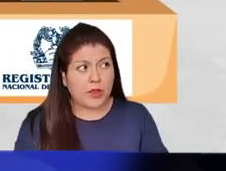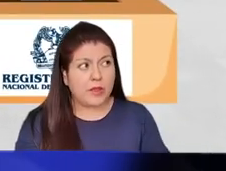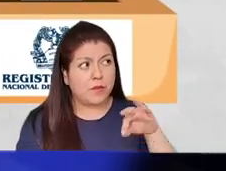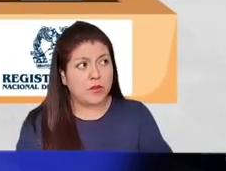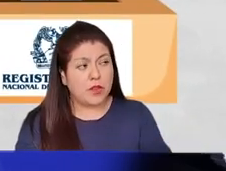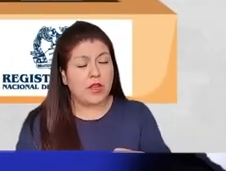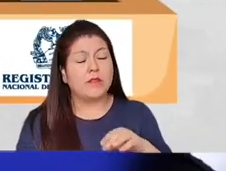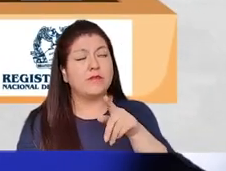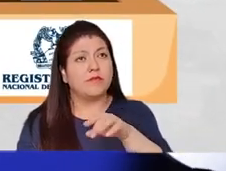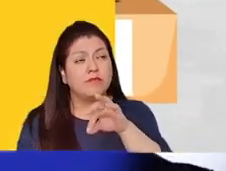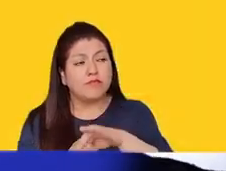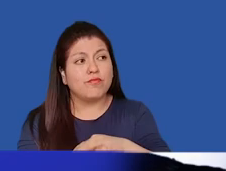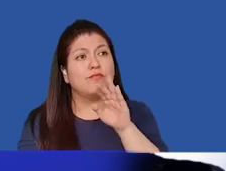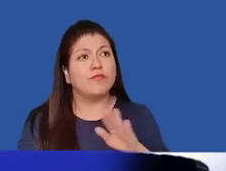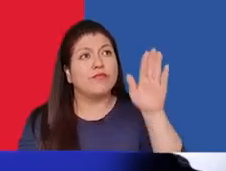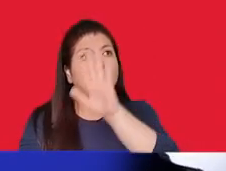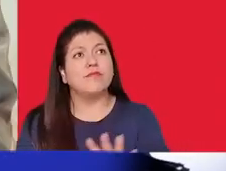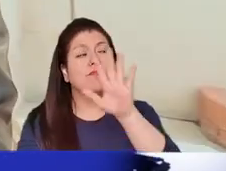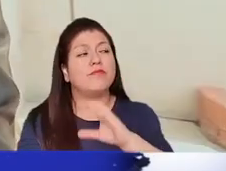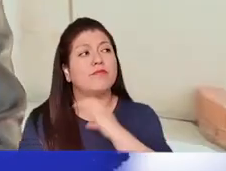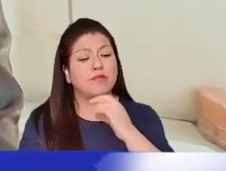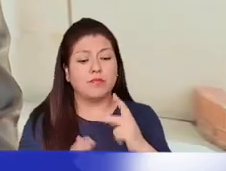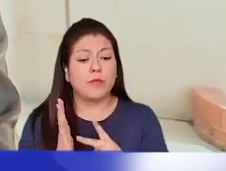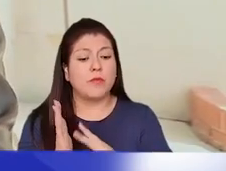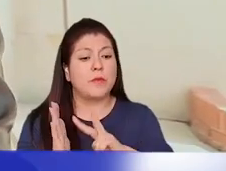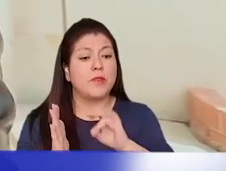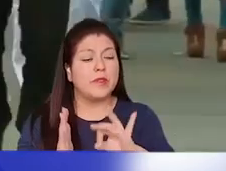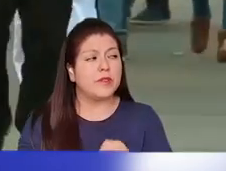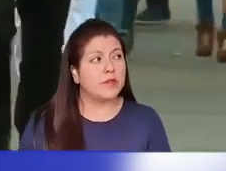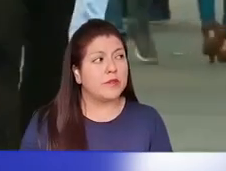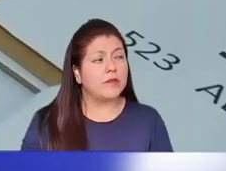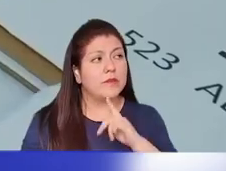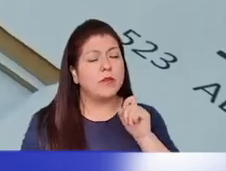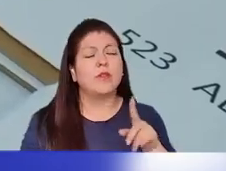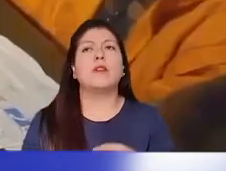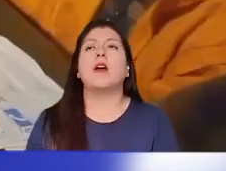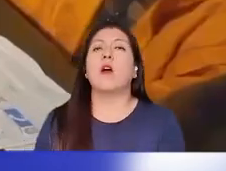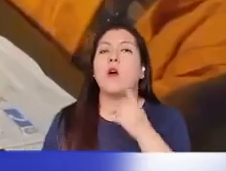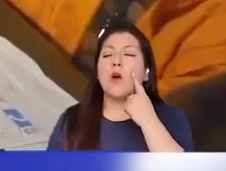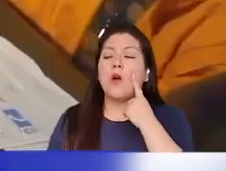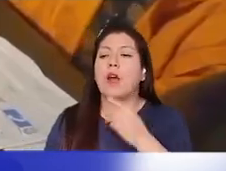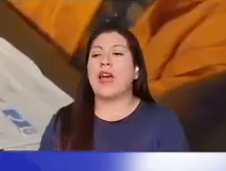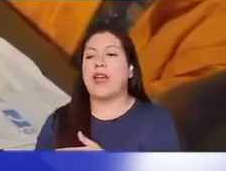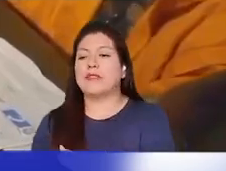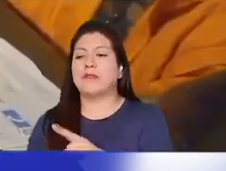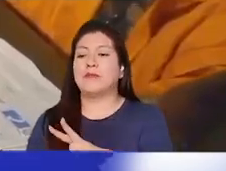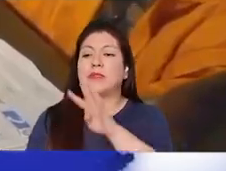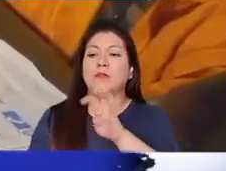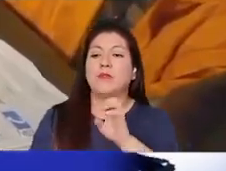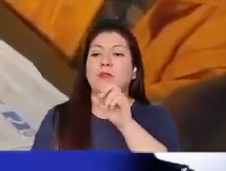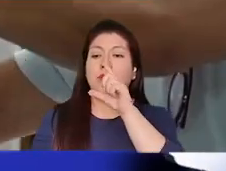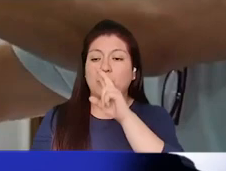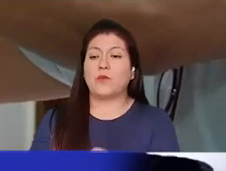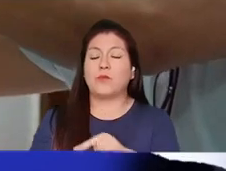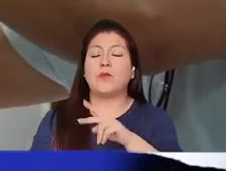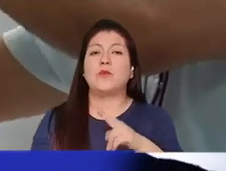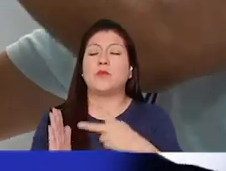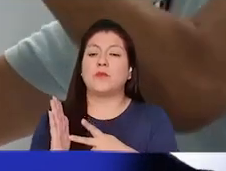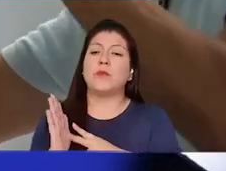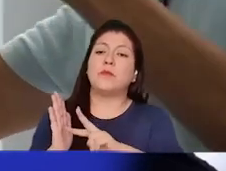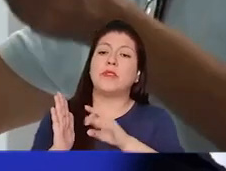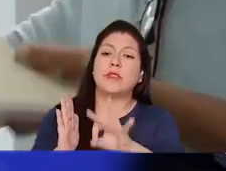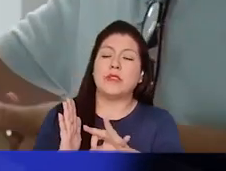territoriales 2023. Los jóvenes que tramitaron por primera vez su documento antes del 29 de junio de